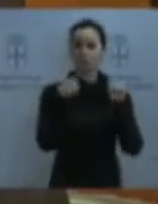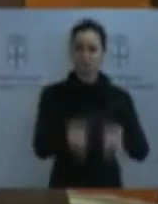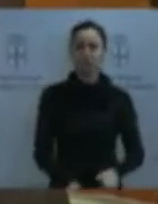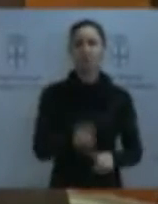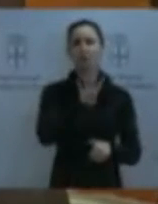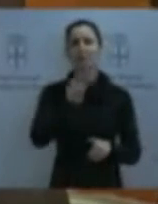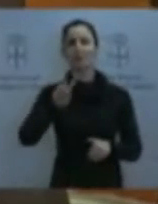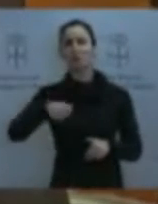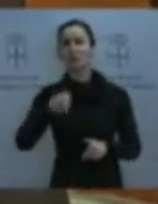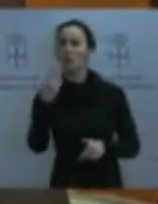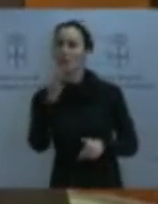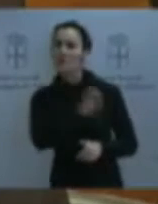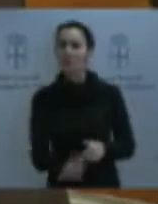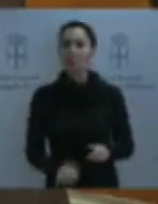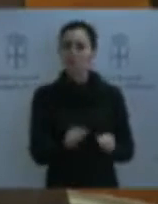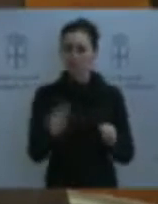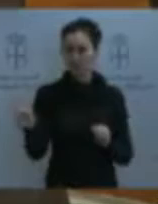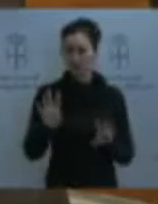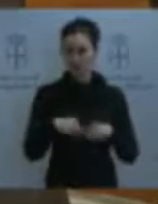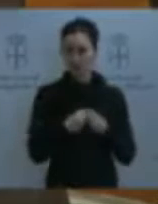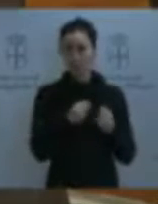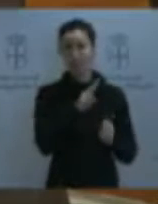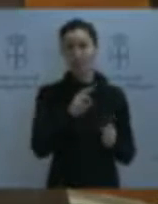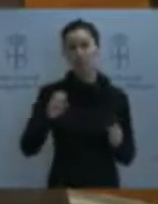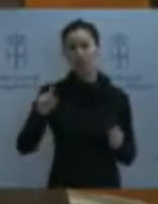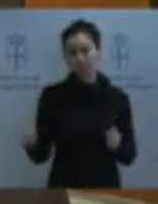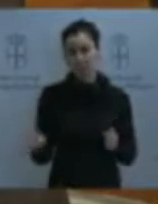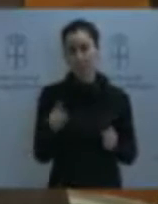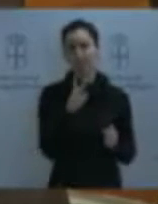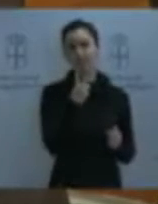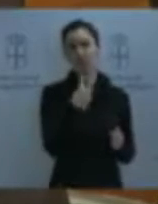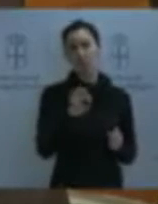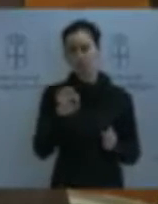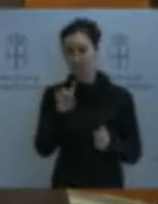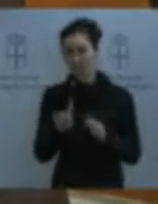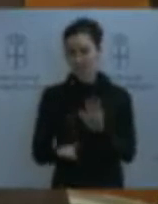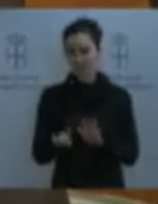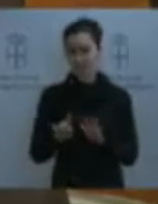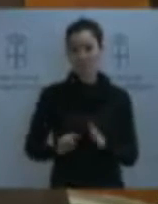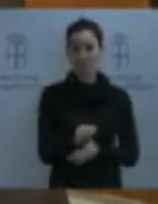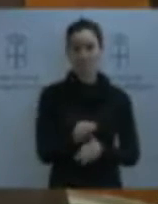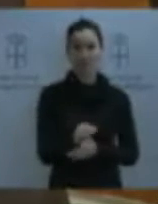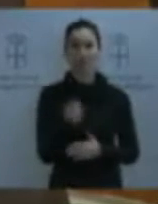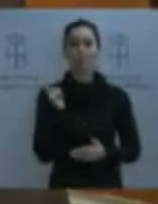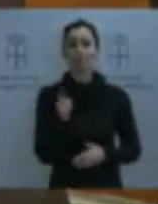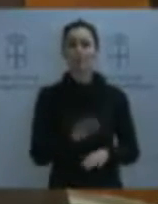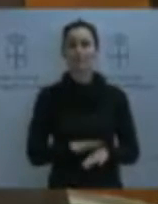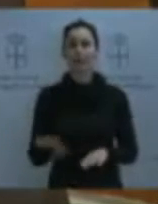periodo 2011-2016 recibe subvenciones, básicamente para la adquisición de bienes de capital, por importe total